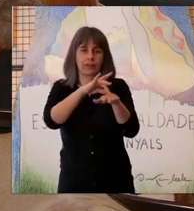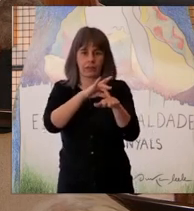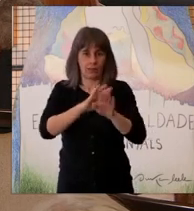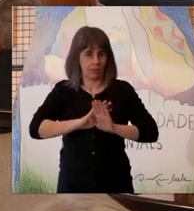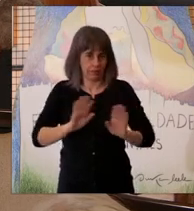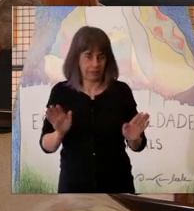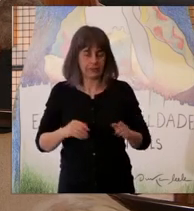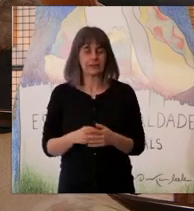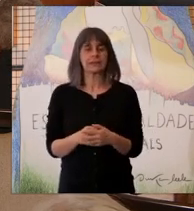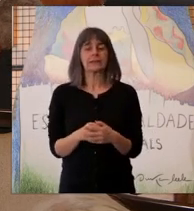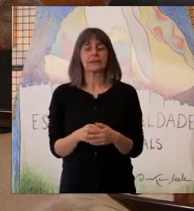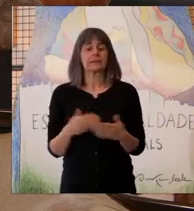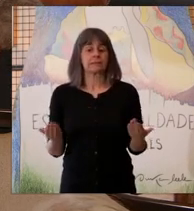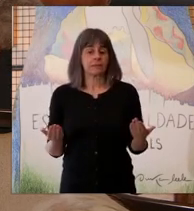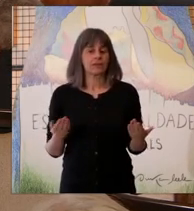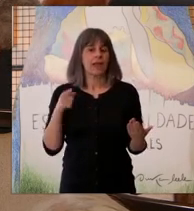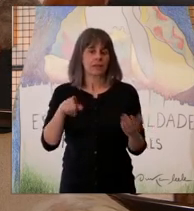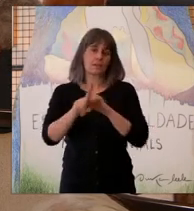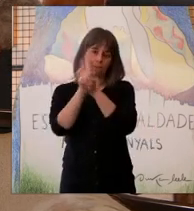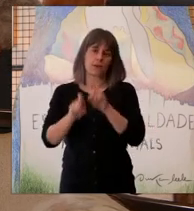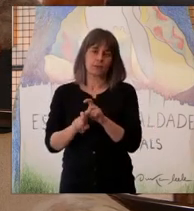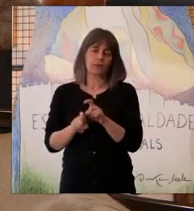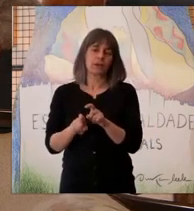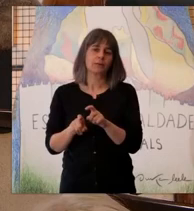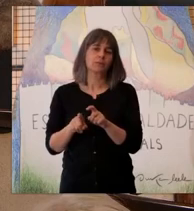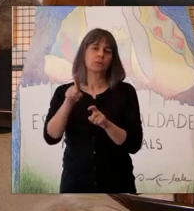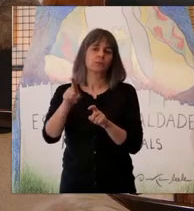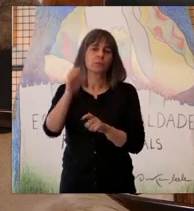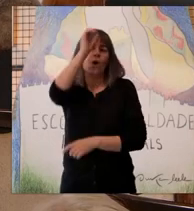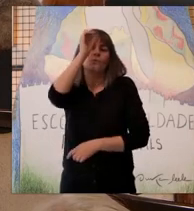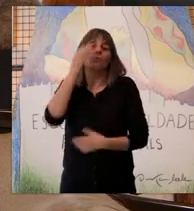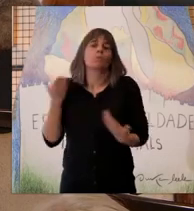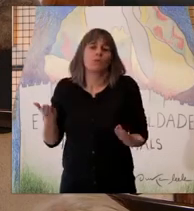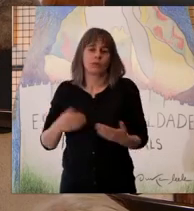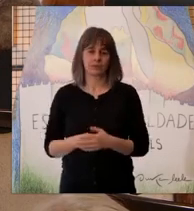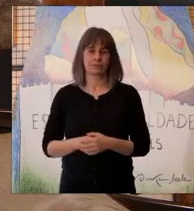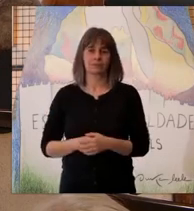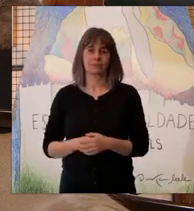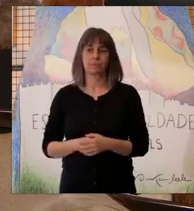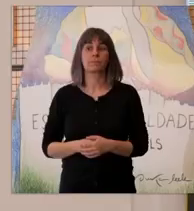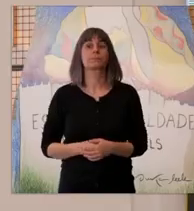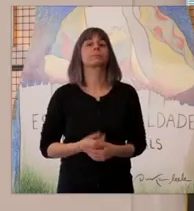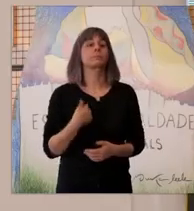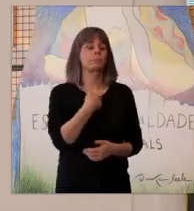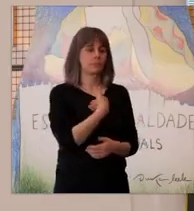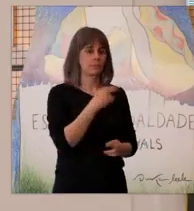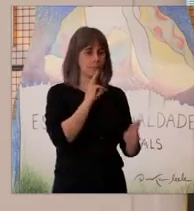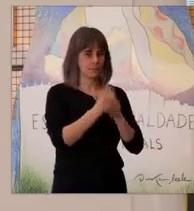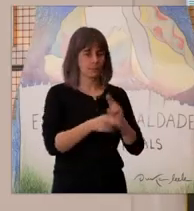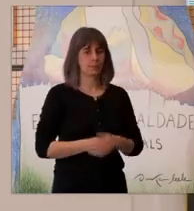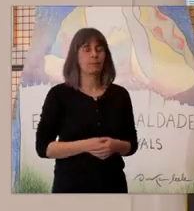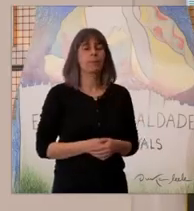entonces esa Esa es la pregunta cómo cómo lo verías bueno la